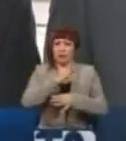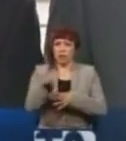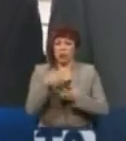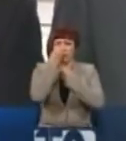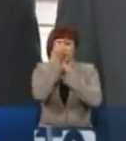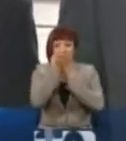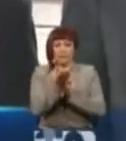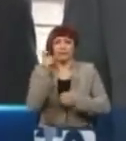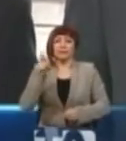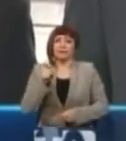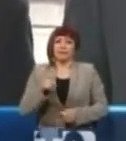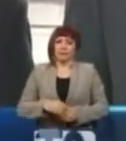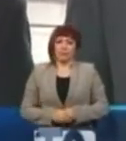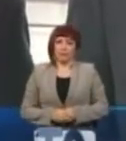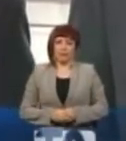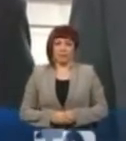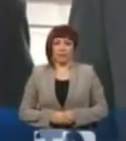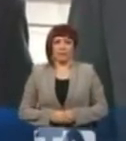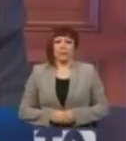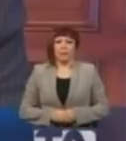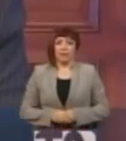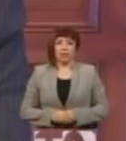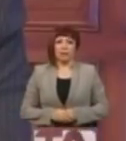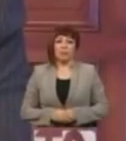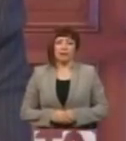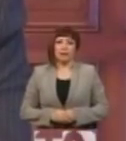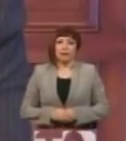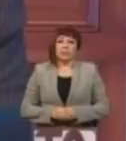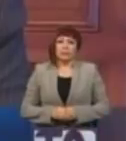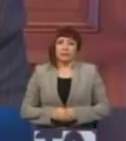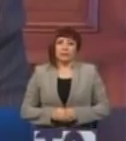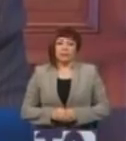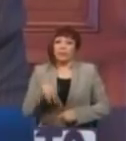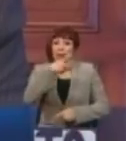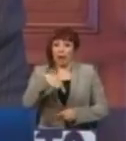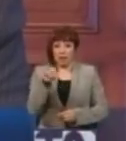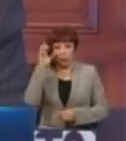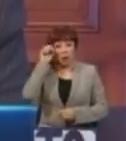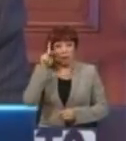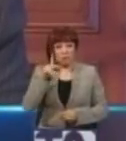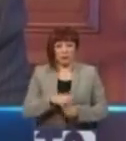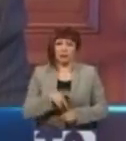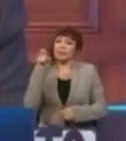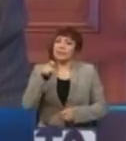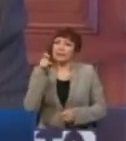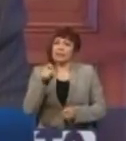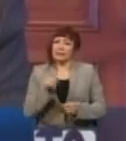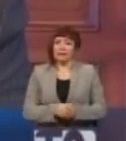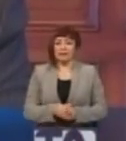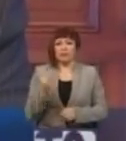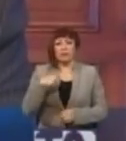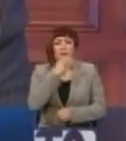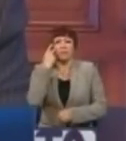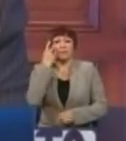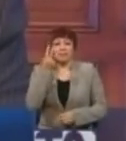informados. Este es un crimen imperdonable. Sé que van a dar sus mejores opiniones porque todas